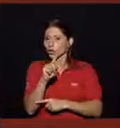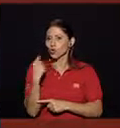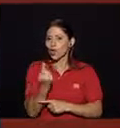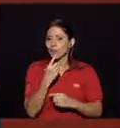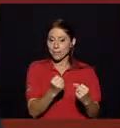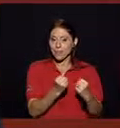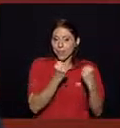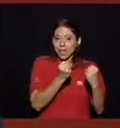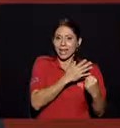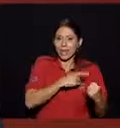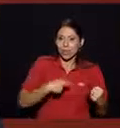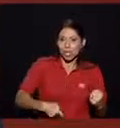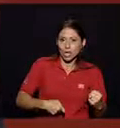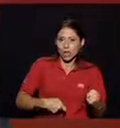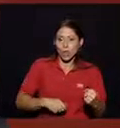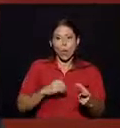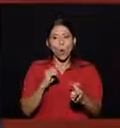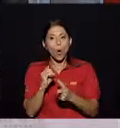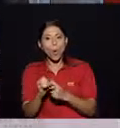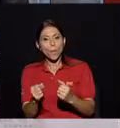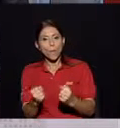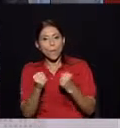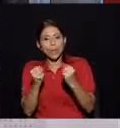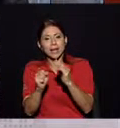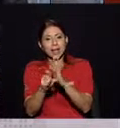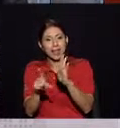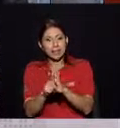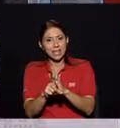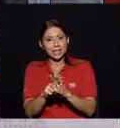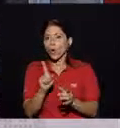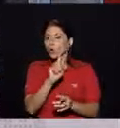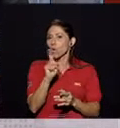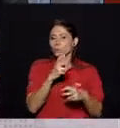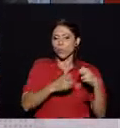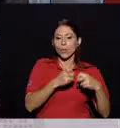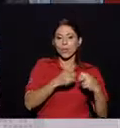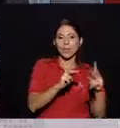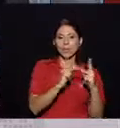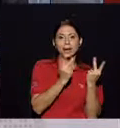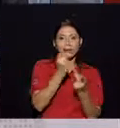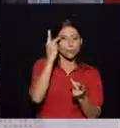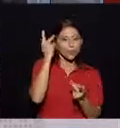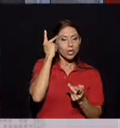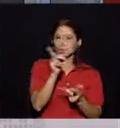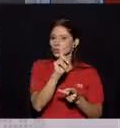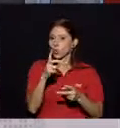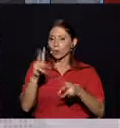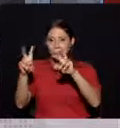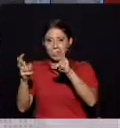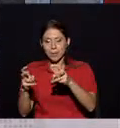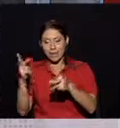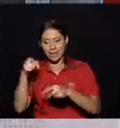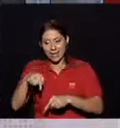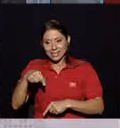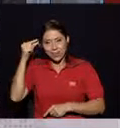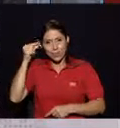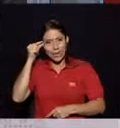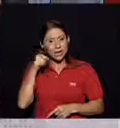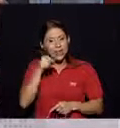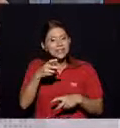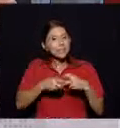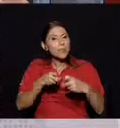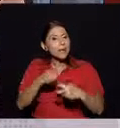solamente es un problema de ejecutivo, es un problema de legislativo, no solamente es un problema de partidos, por ejemplo, o de este gobierno, es un problema